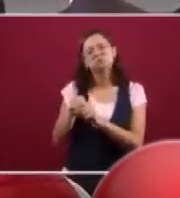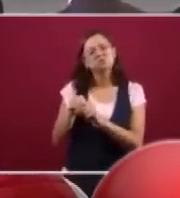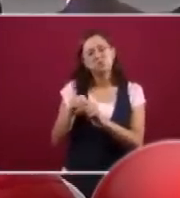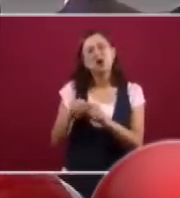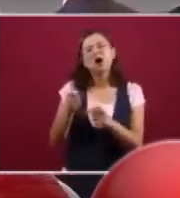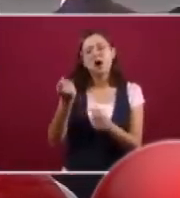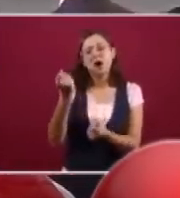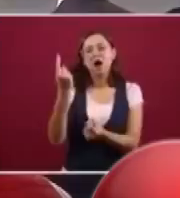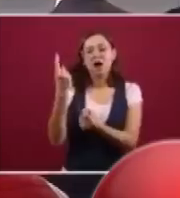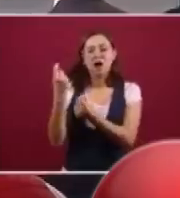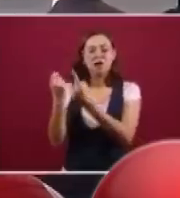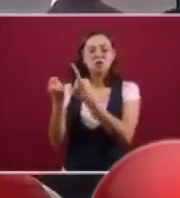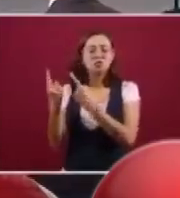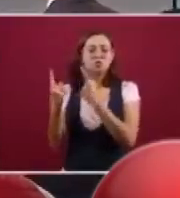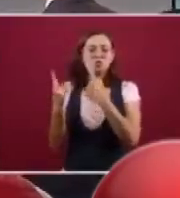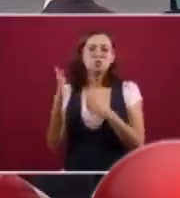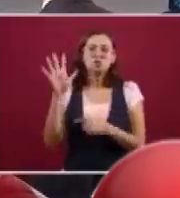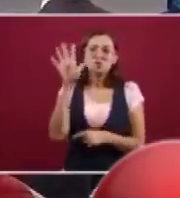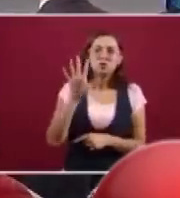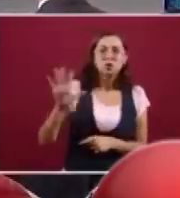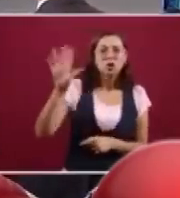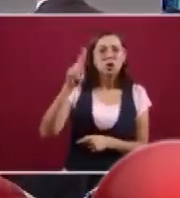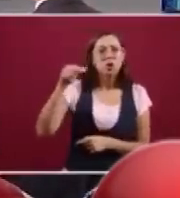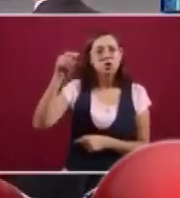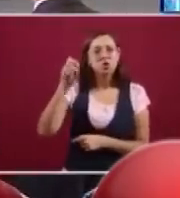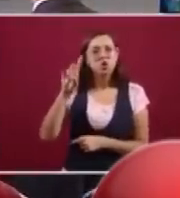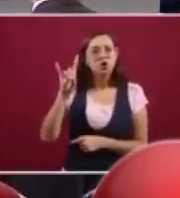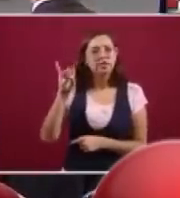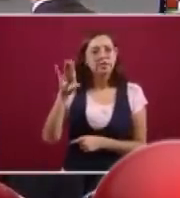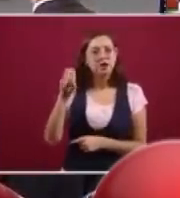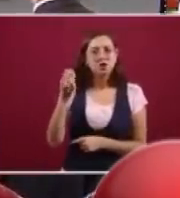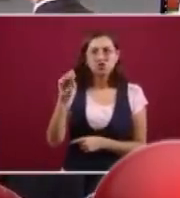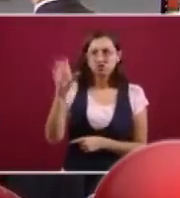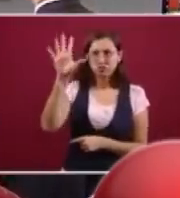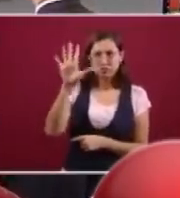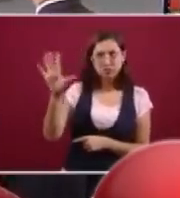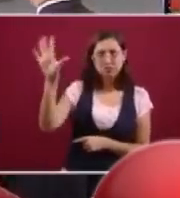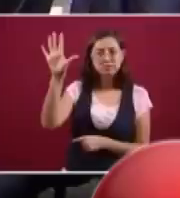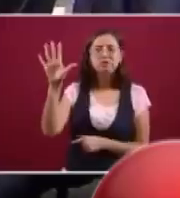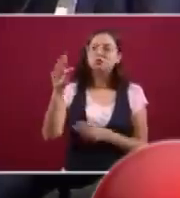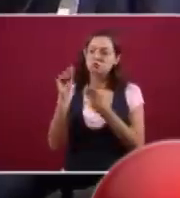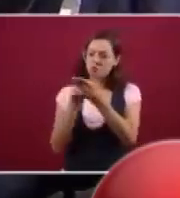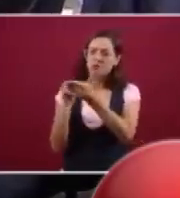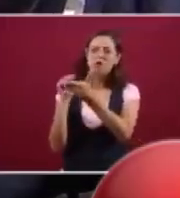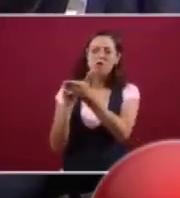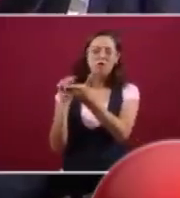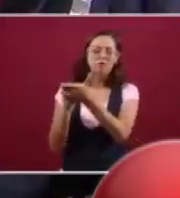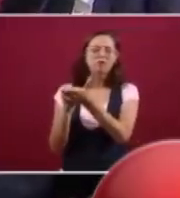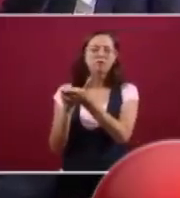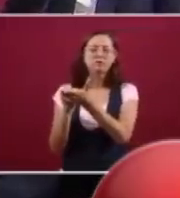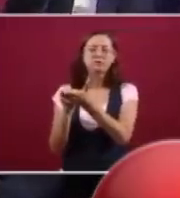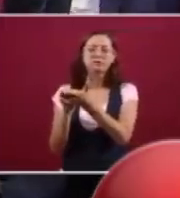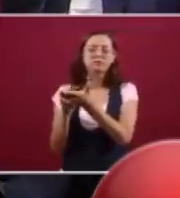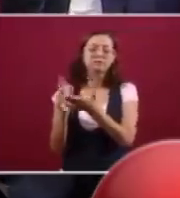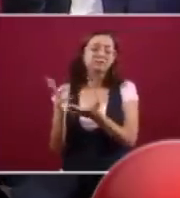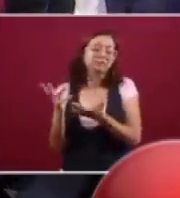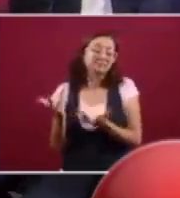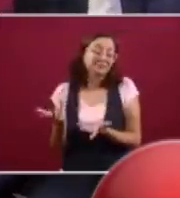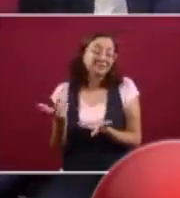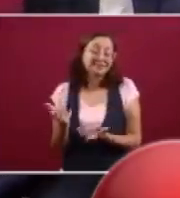los países nórdicos se mantiene y es pues un